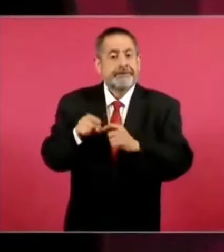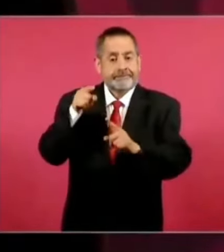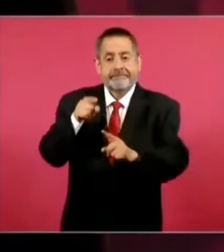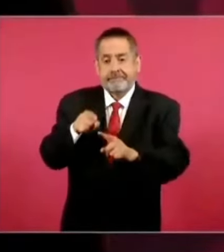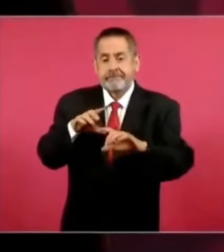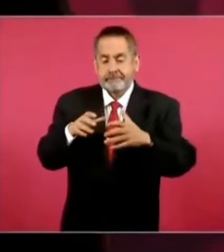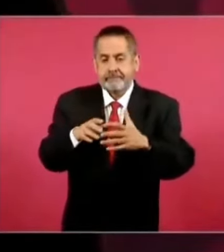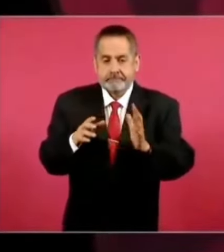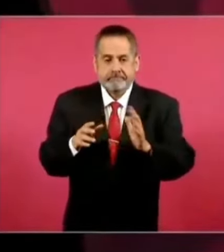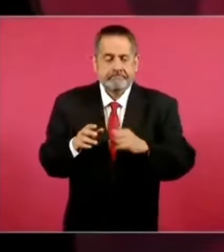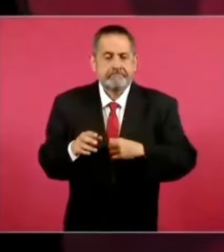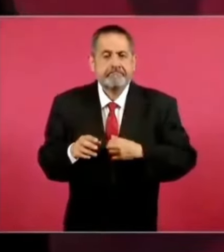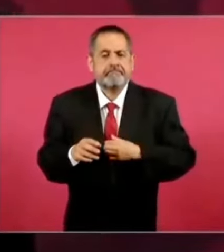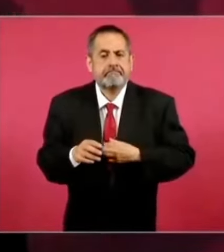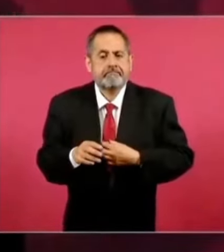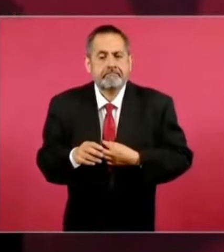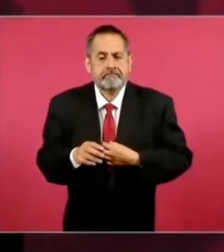según